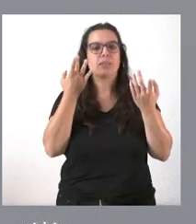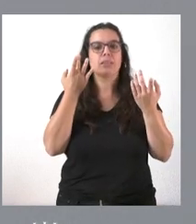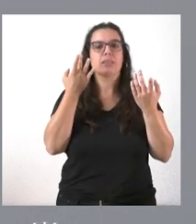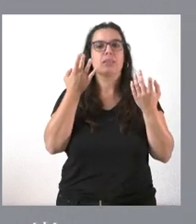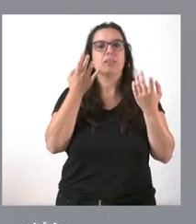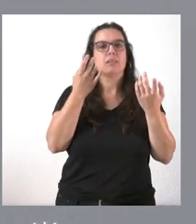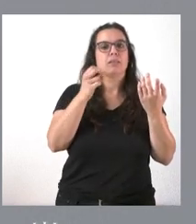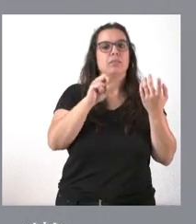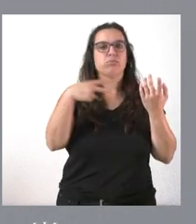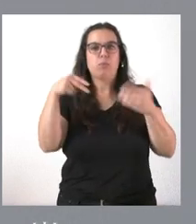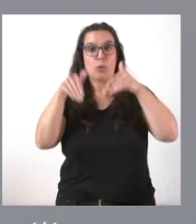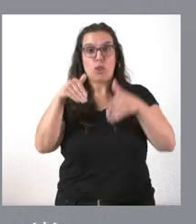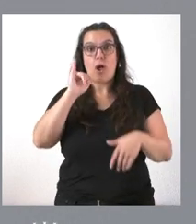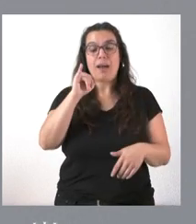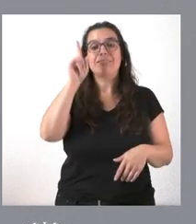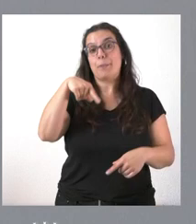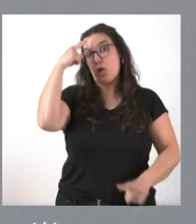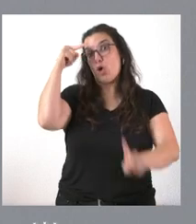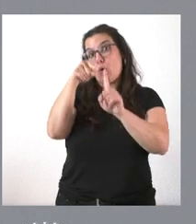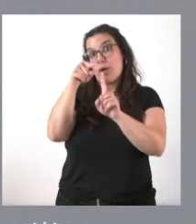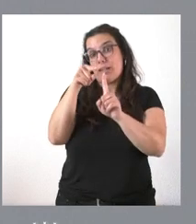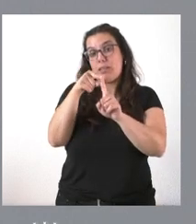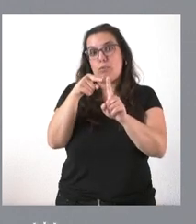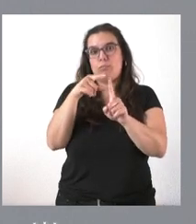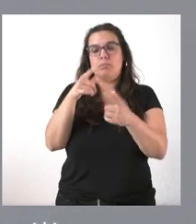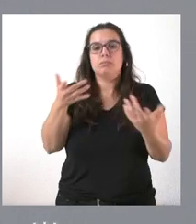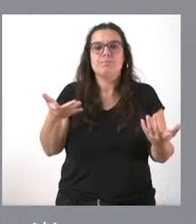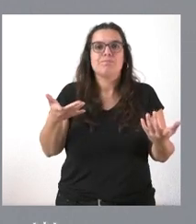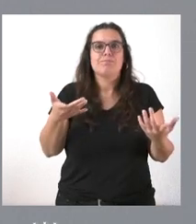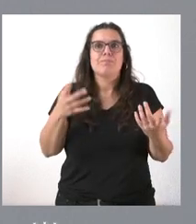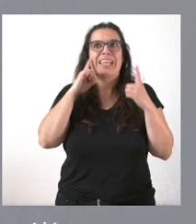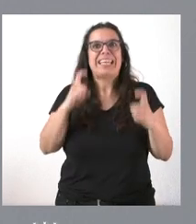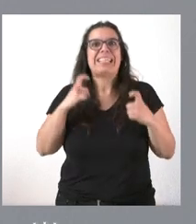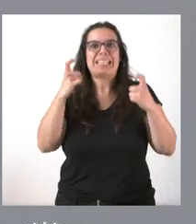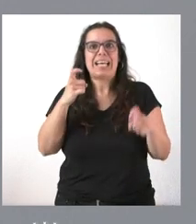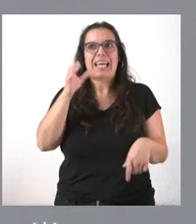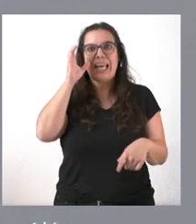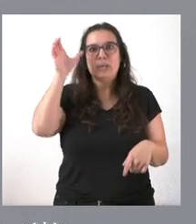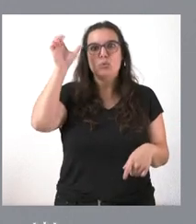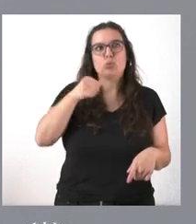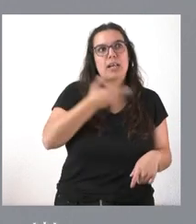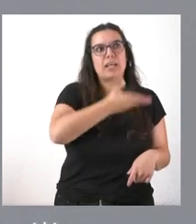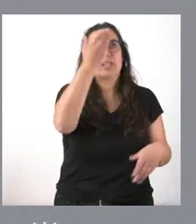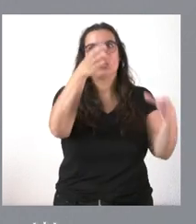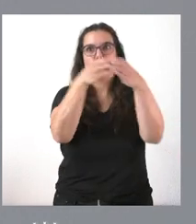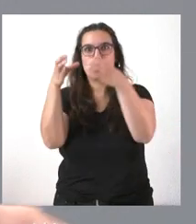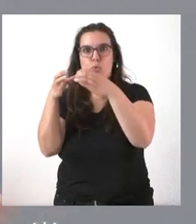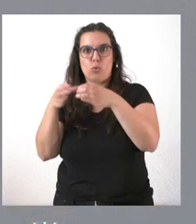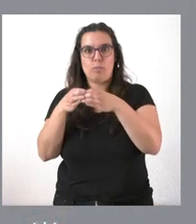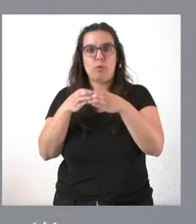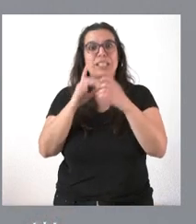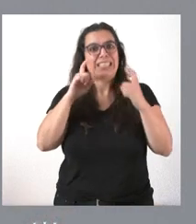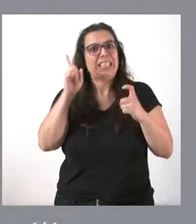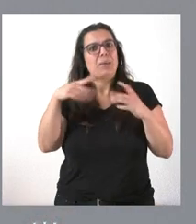Pues también el objetivo básico con el que nosotros asistimos a ese debate es el de intentar escuchar las propuestas de los grupos e intentar también que se